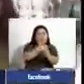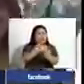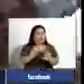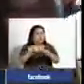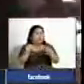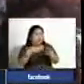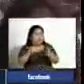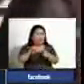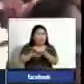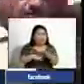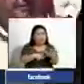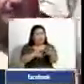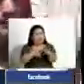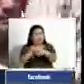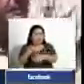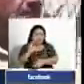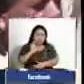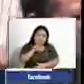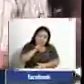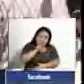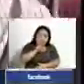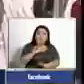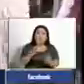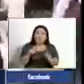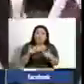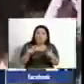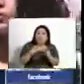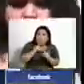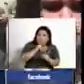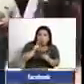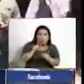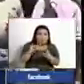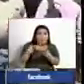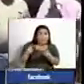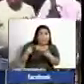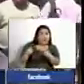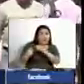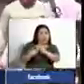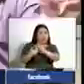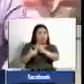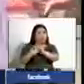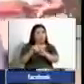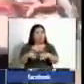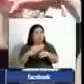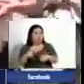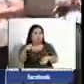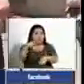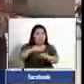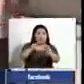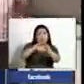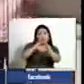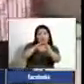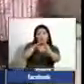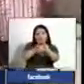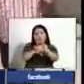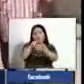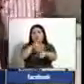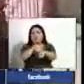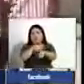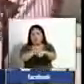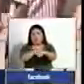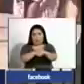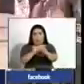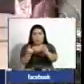que en muchas ocasiones se callan por temor a represalias, especialmente en tiempo de cuarentena cuando muchos de